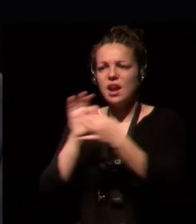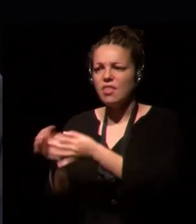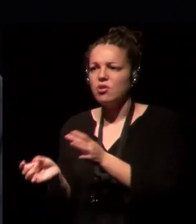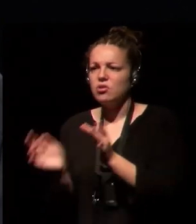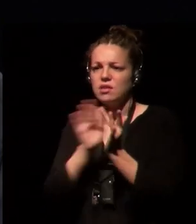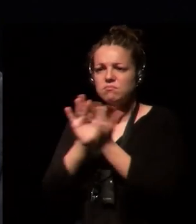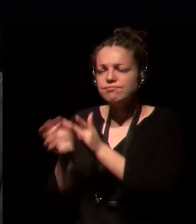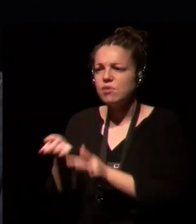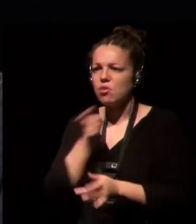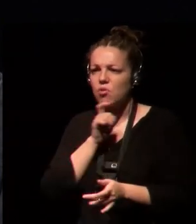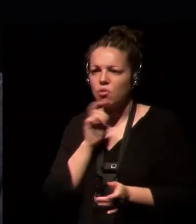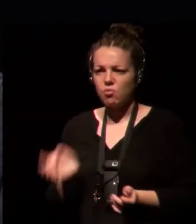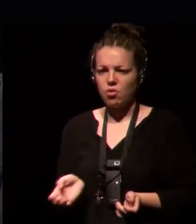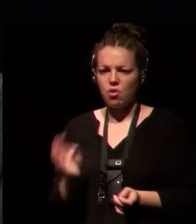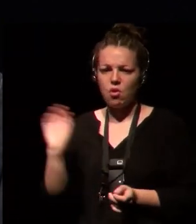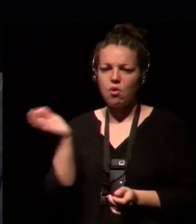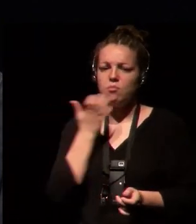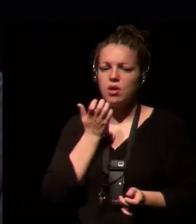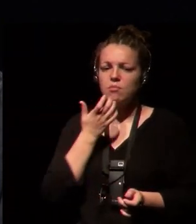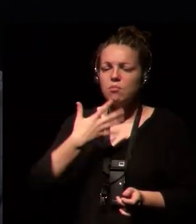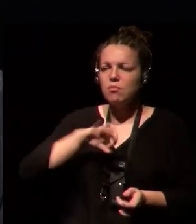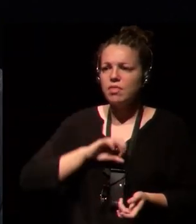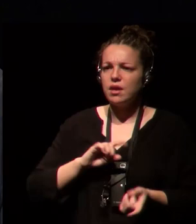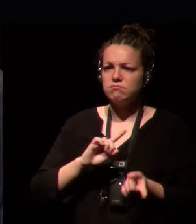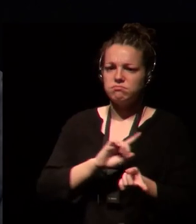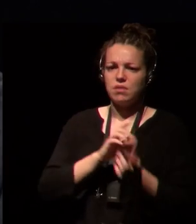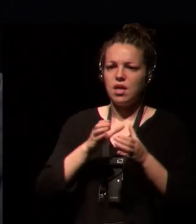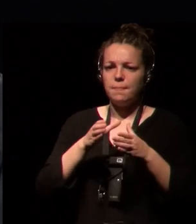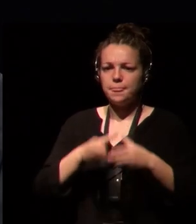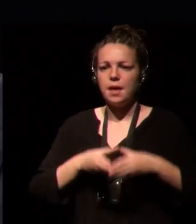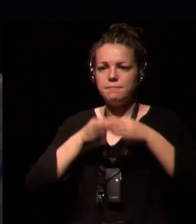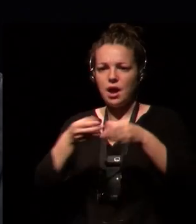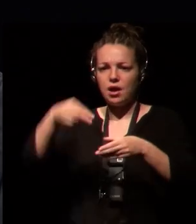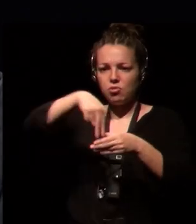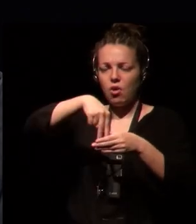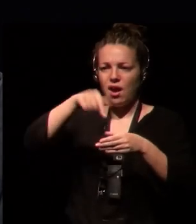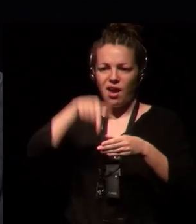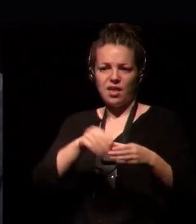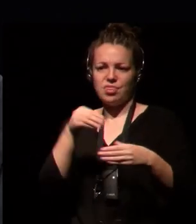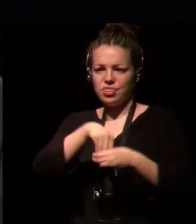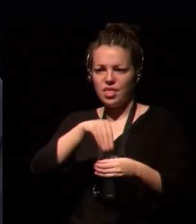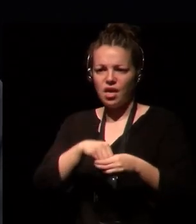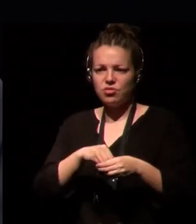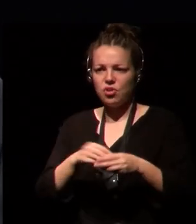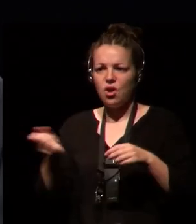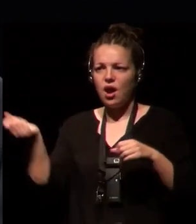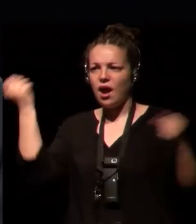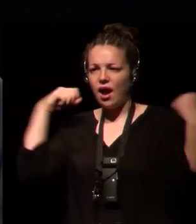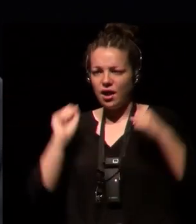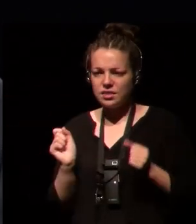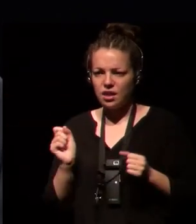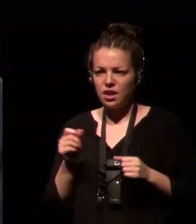transportar el espectáculo por barco. ¿Podríamos documentarlo según vamos avanzando, dando lugar a una toma de